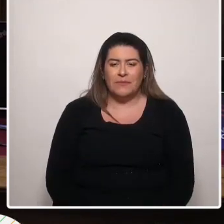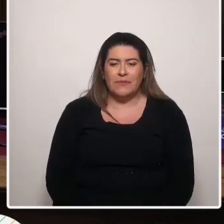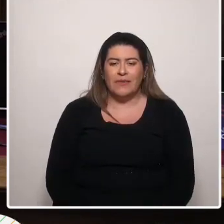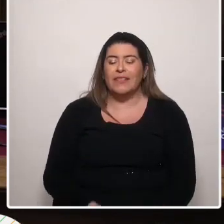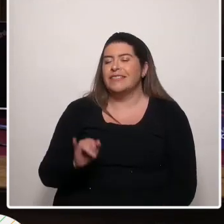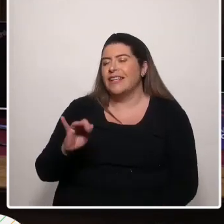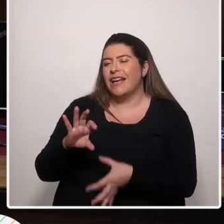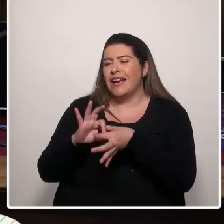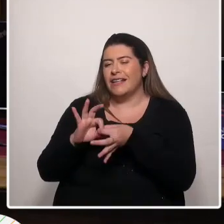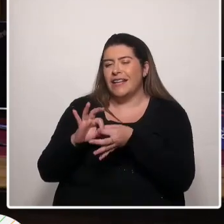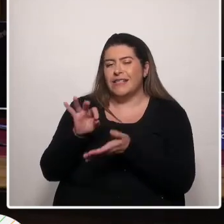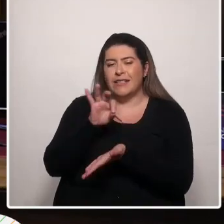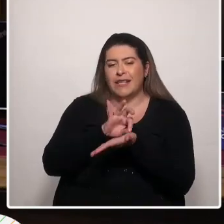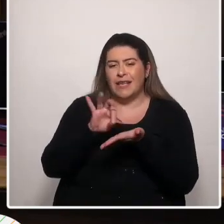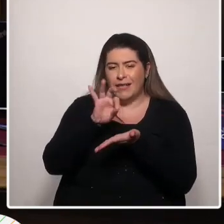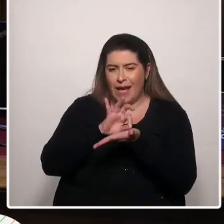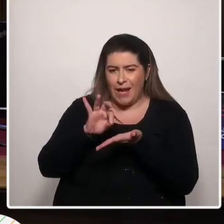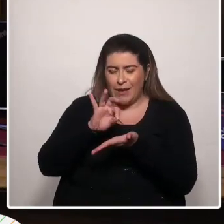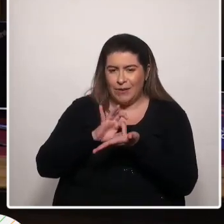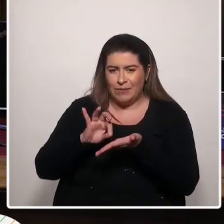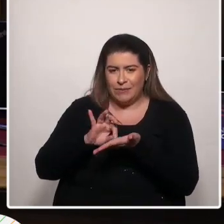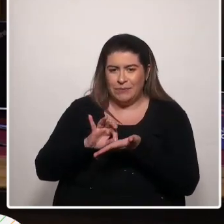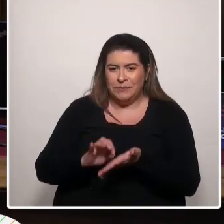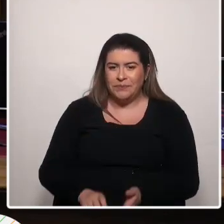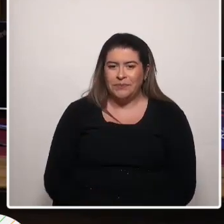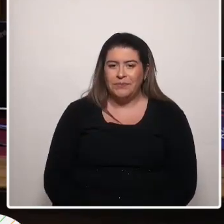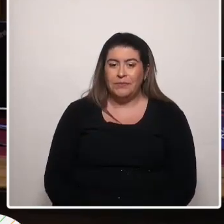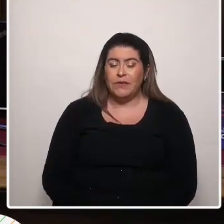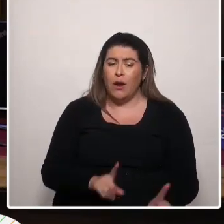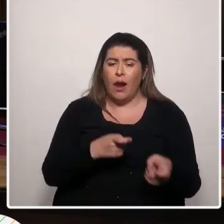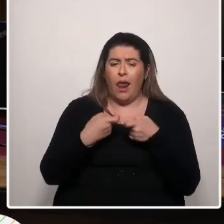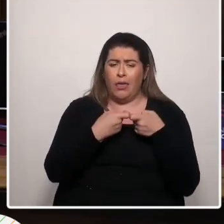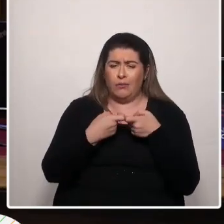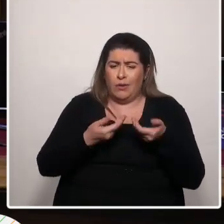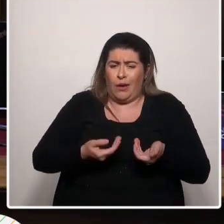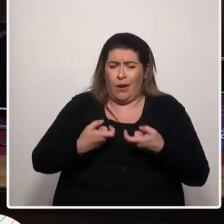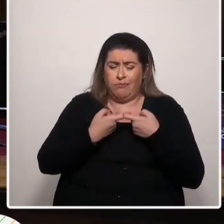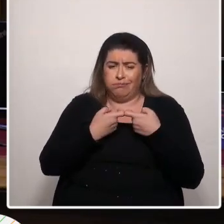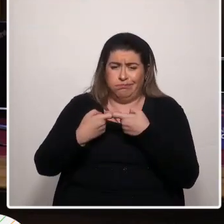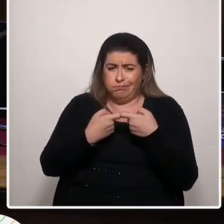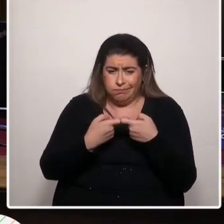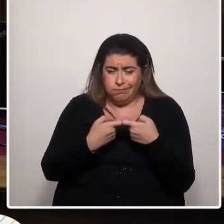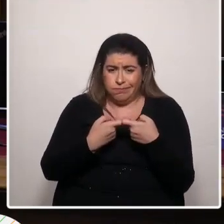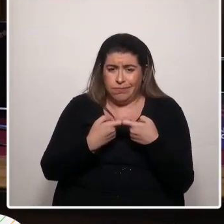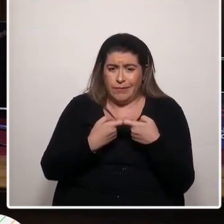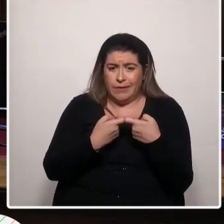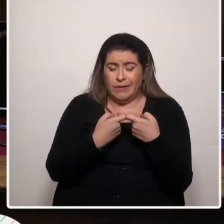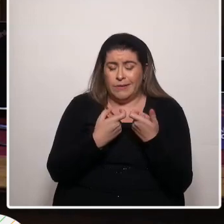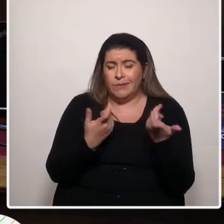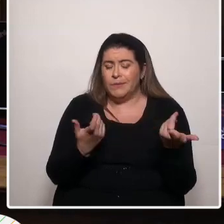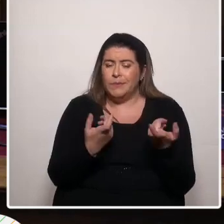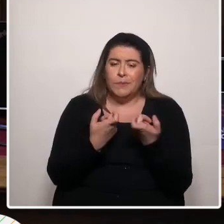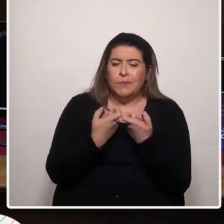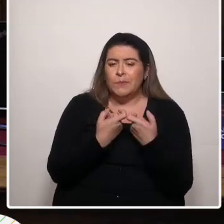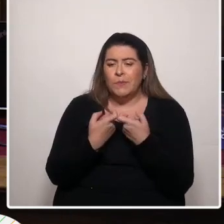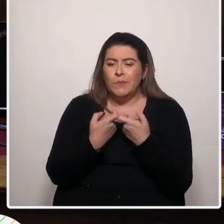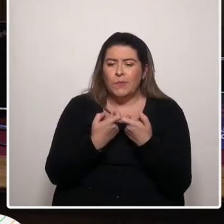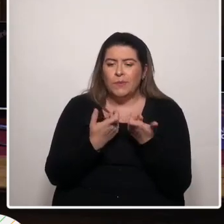Sí, gracias, secretario. A mi juicio, la discusión que hay ahora, que es una discusión